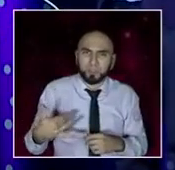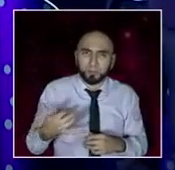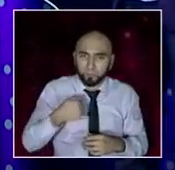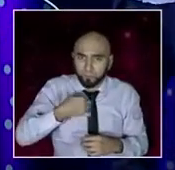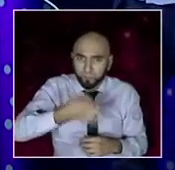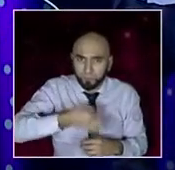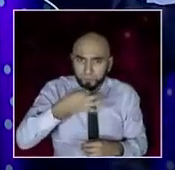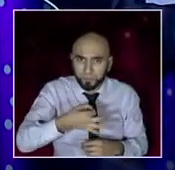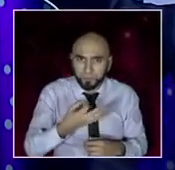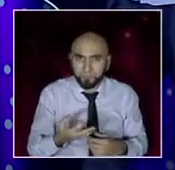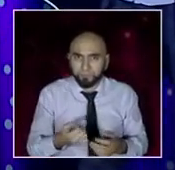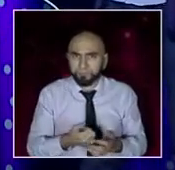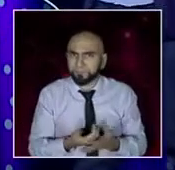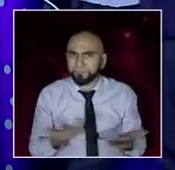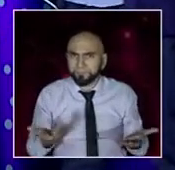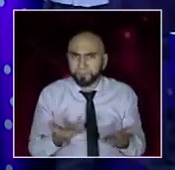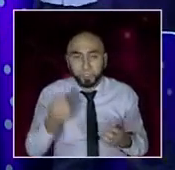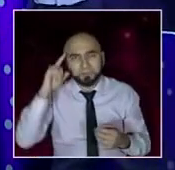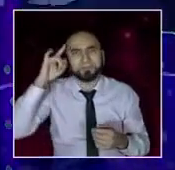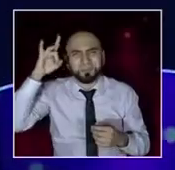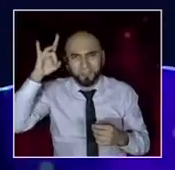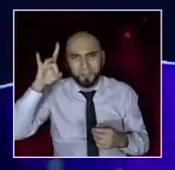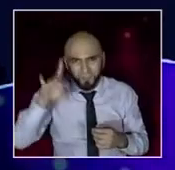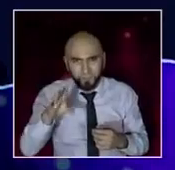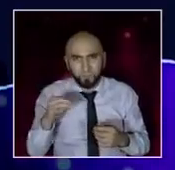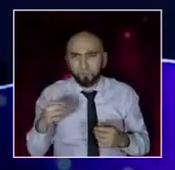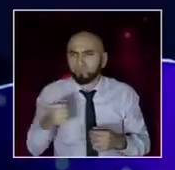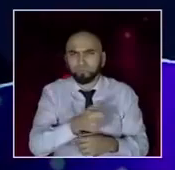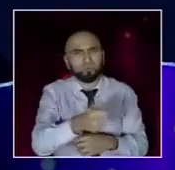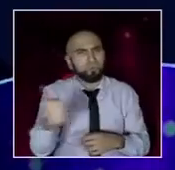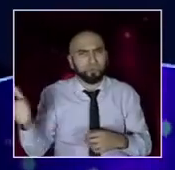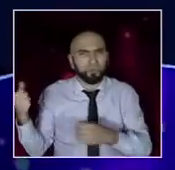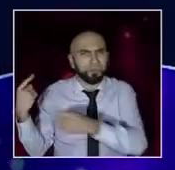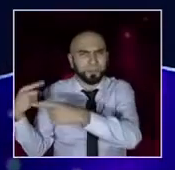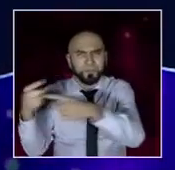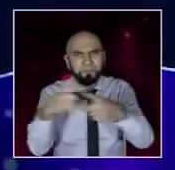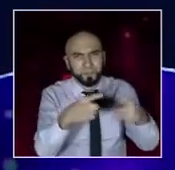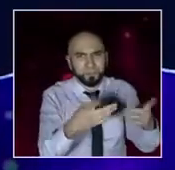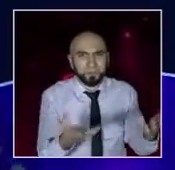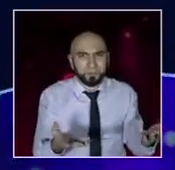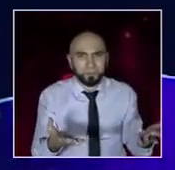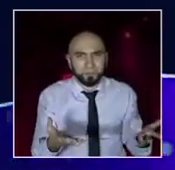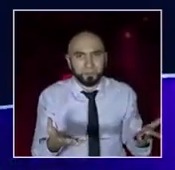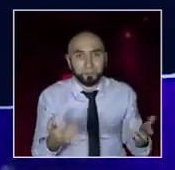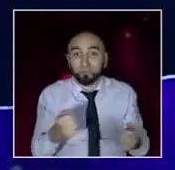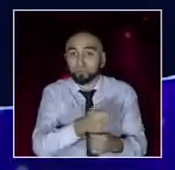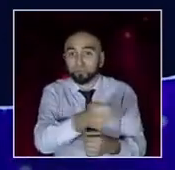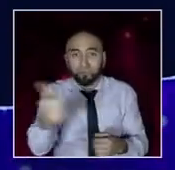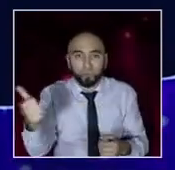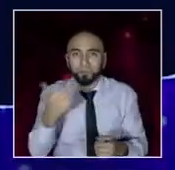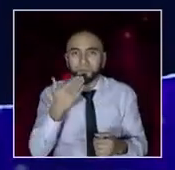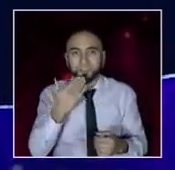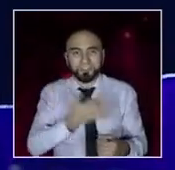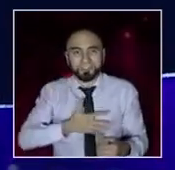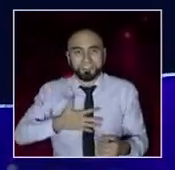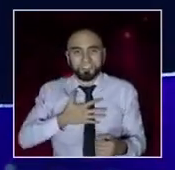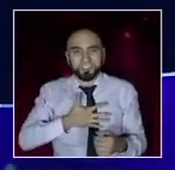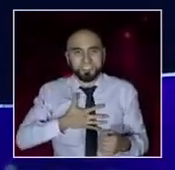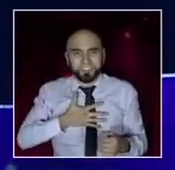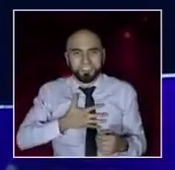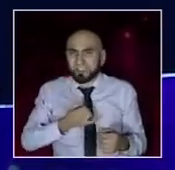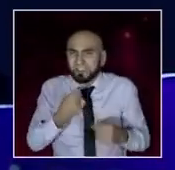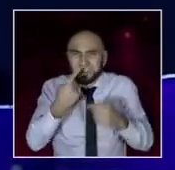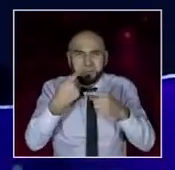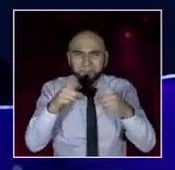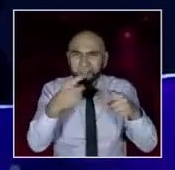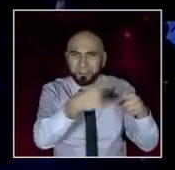contado es, sabemos que todos somos diferentes, pero creo que todos experimentamos el mundo en forma diferente también. Nuestras